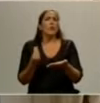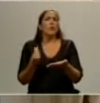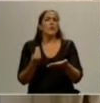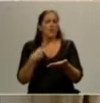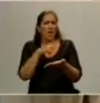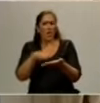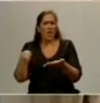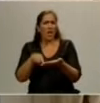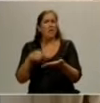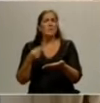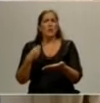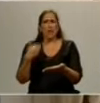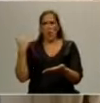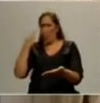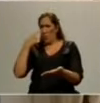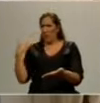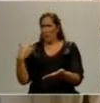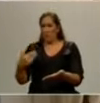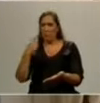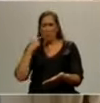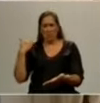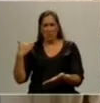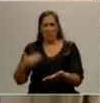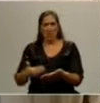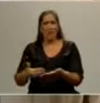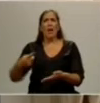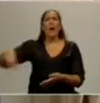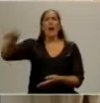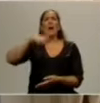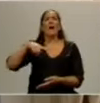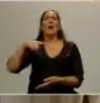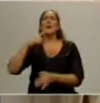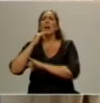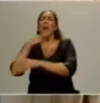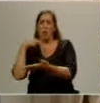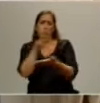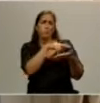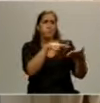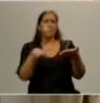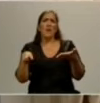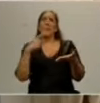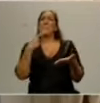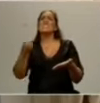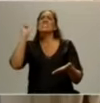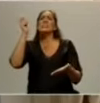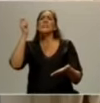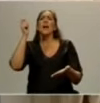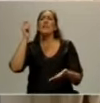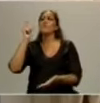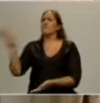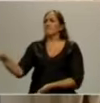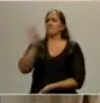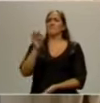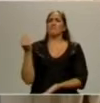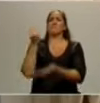días he leído como que al fiscal Nisman lo había designado el presidente Kirchner. Solamente